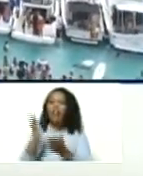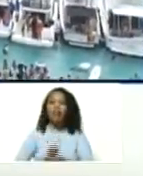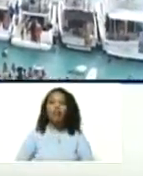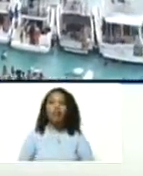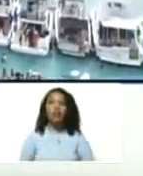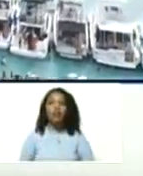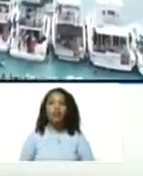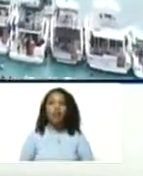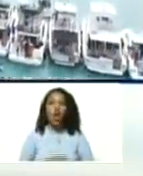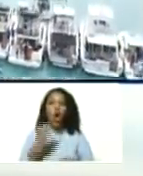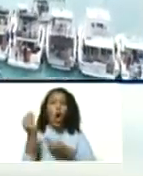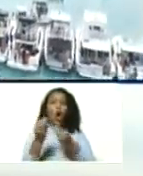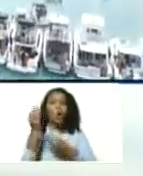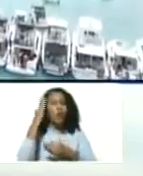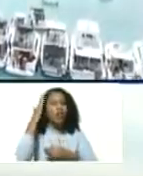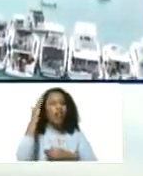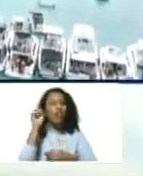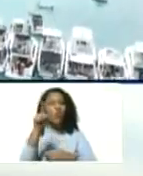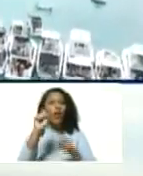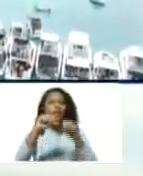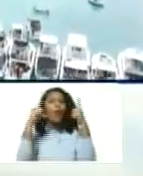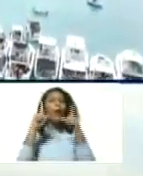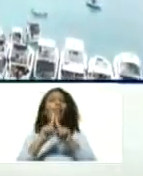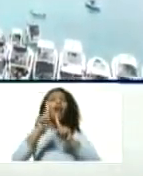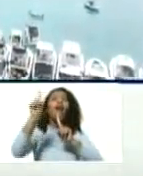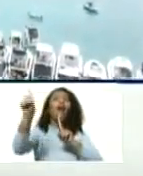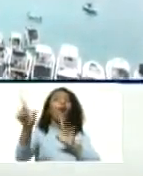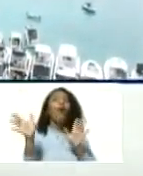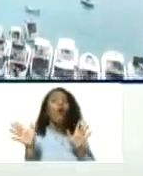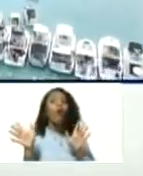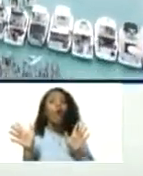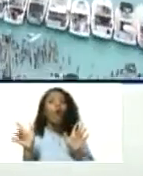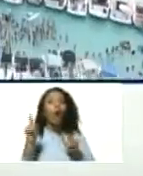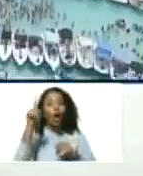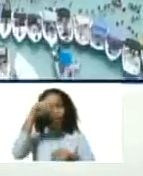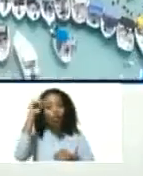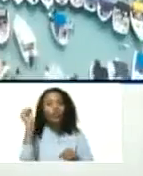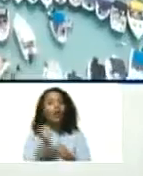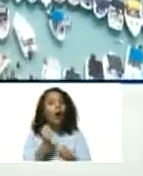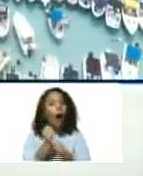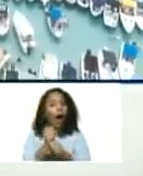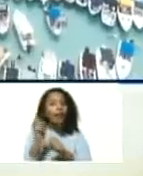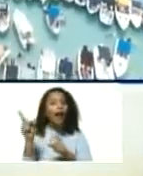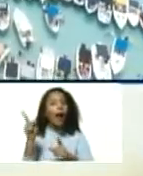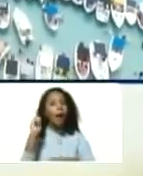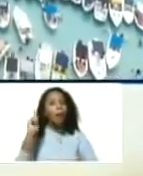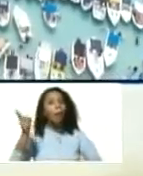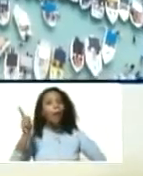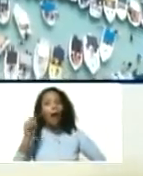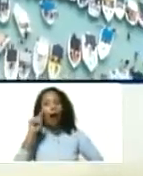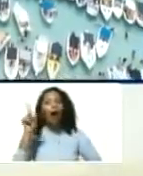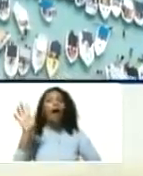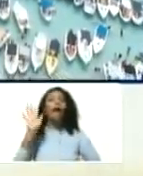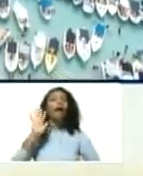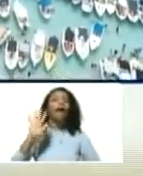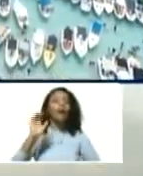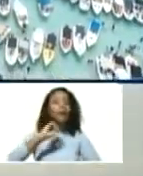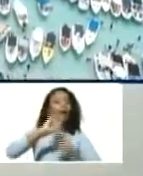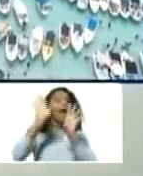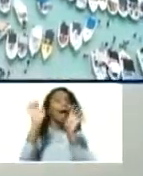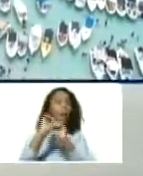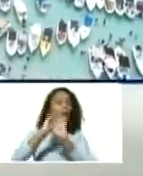como sabes tú que el agua aire lejos y tú trabajaste en el viaje que pasaba ya claro